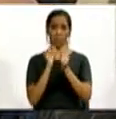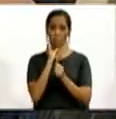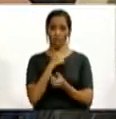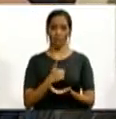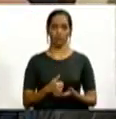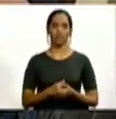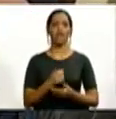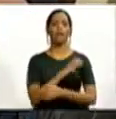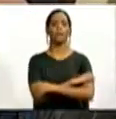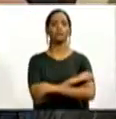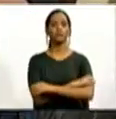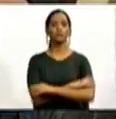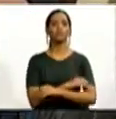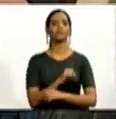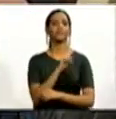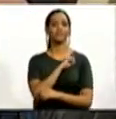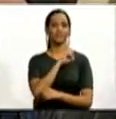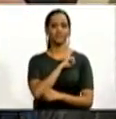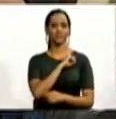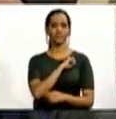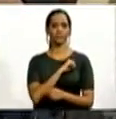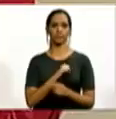temen que